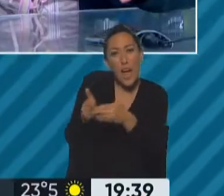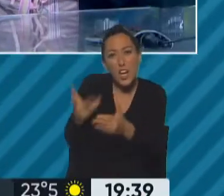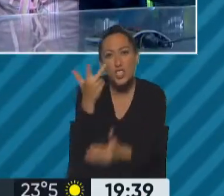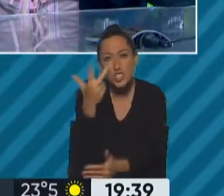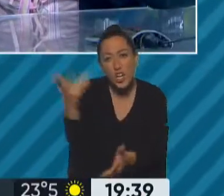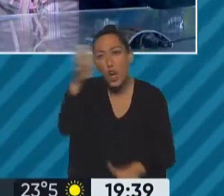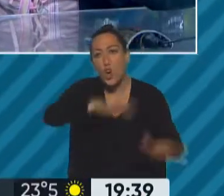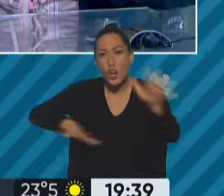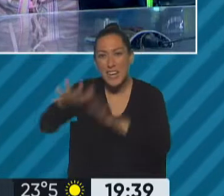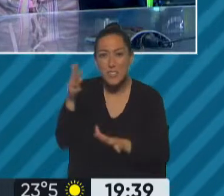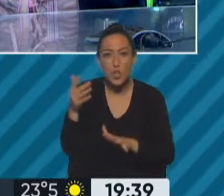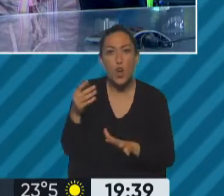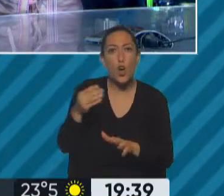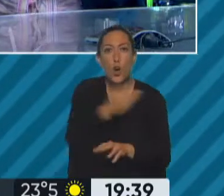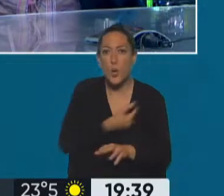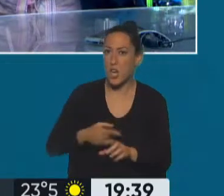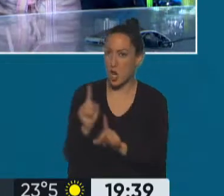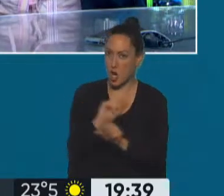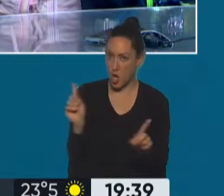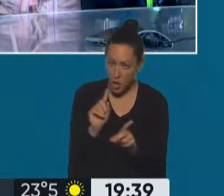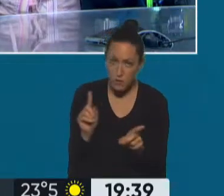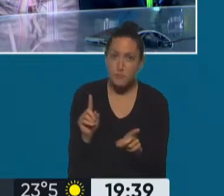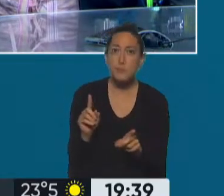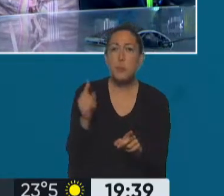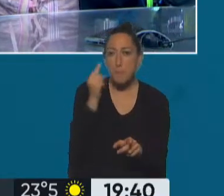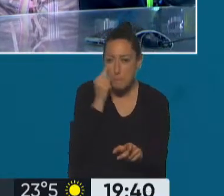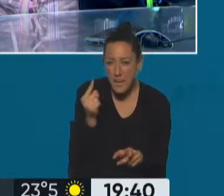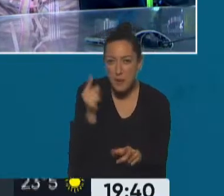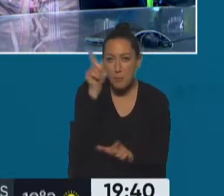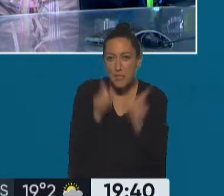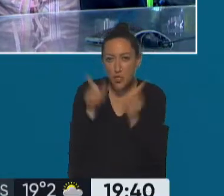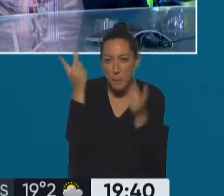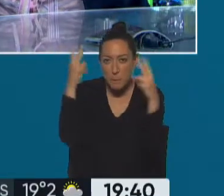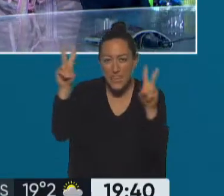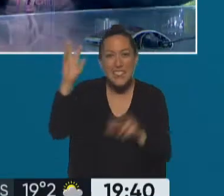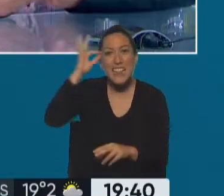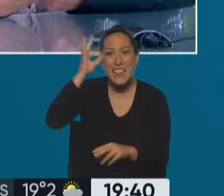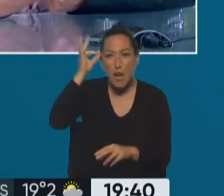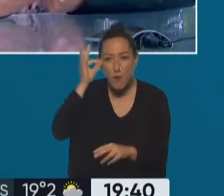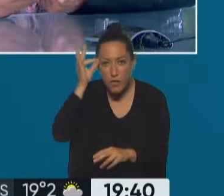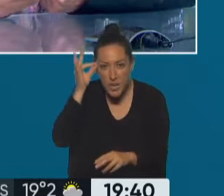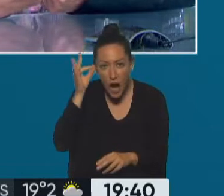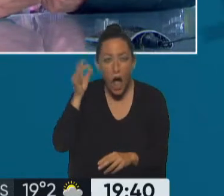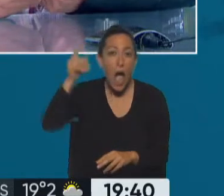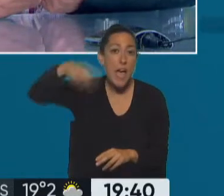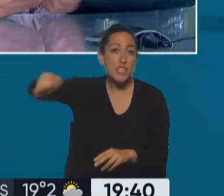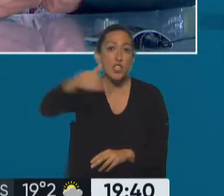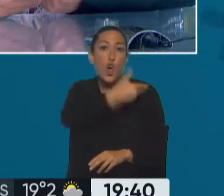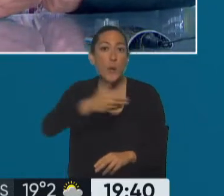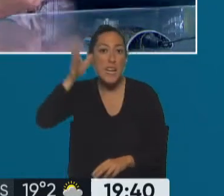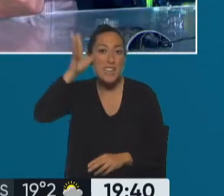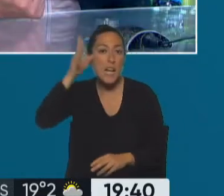organizaciones no gubernamentales con mil migrantes africanos que no son recibidos por el gobierno